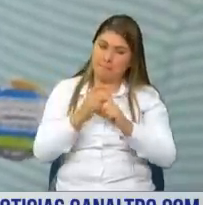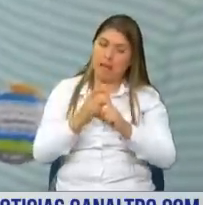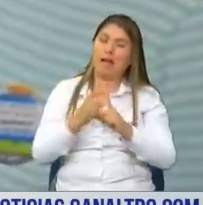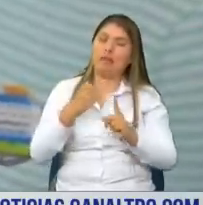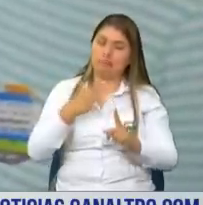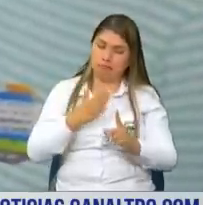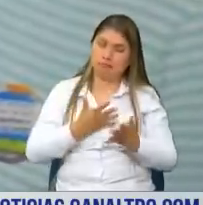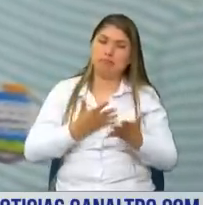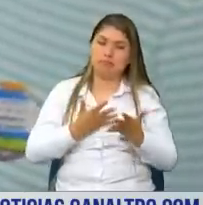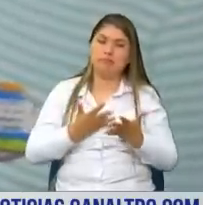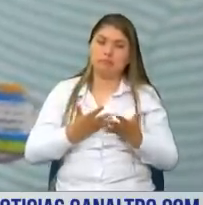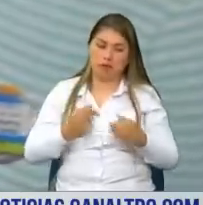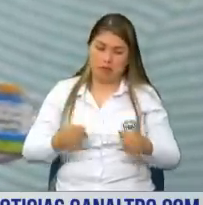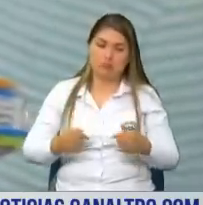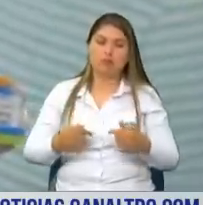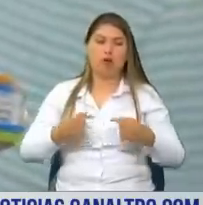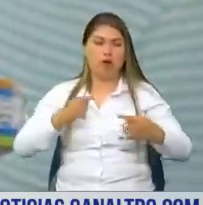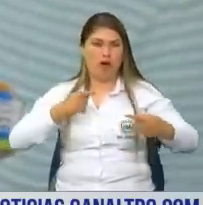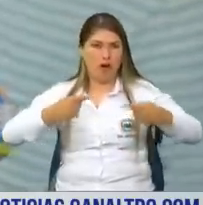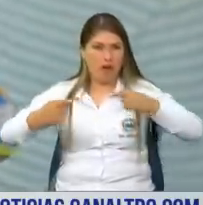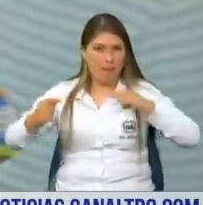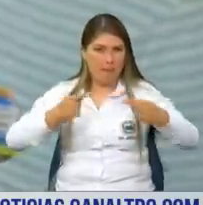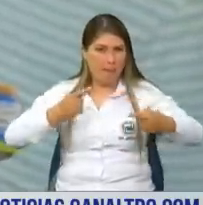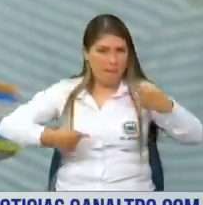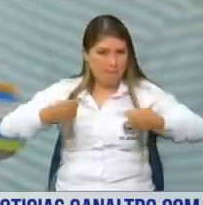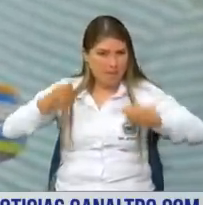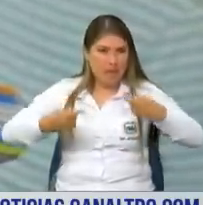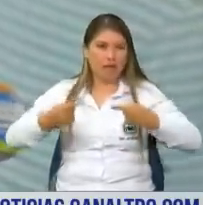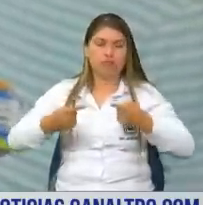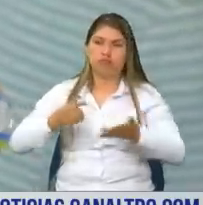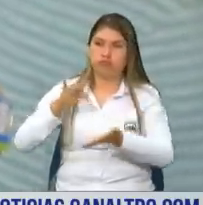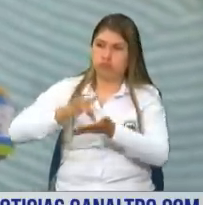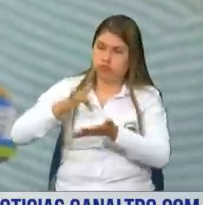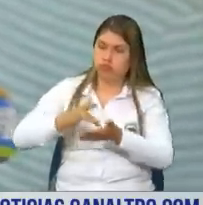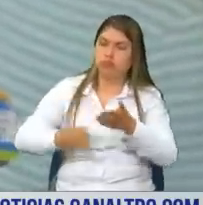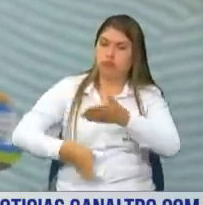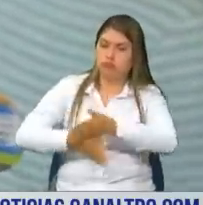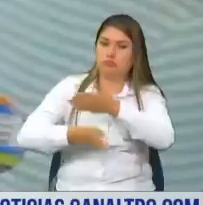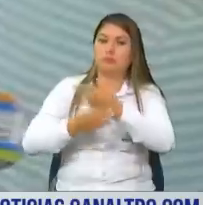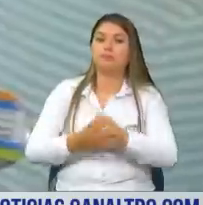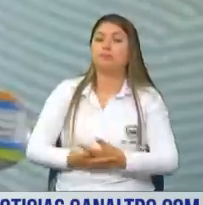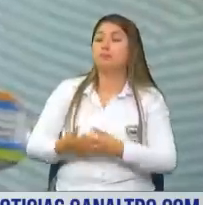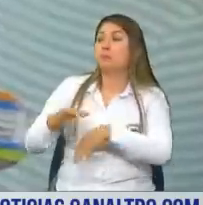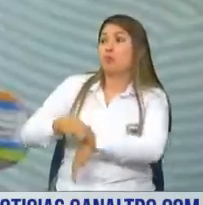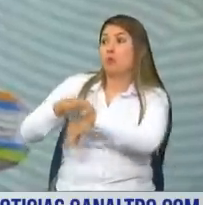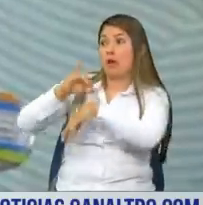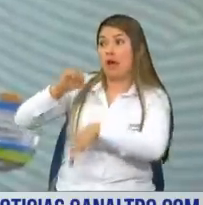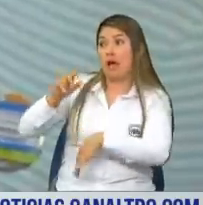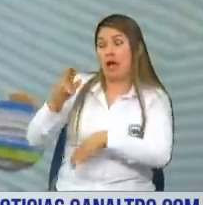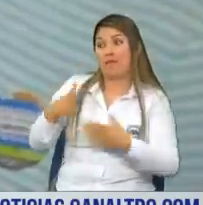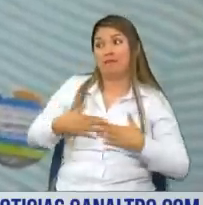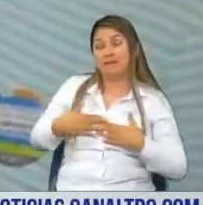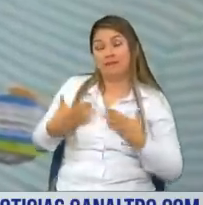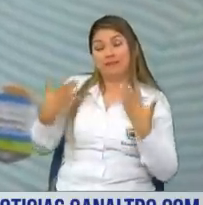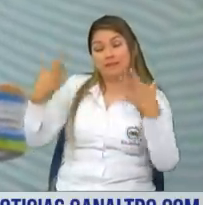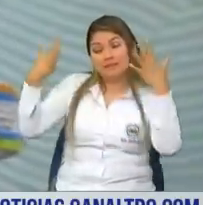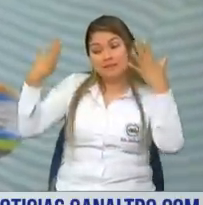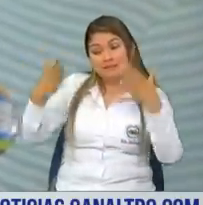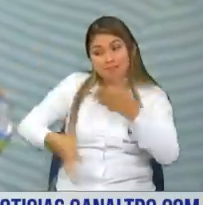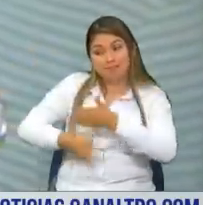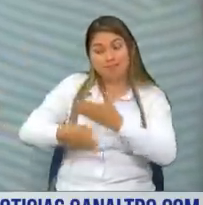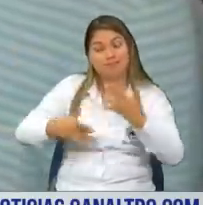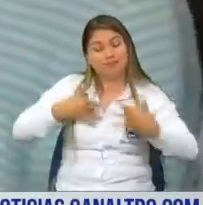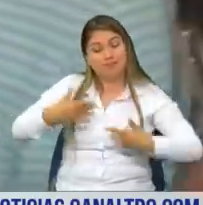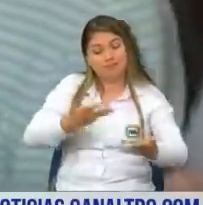a partir de competir mantenernos en competencia doctor jairo felicidades de nuevo que siga disfrutando